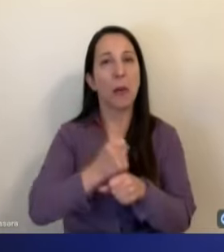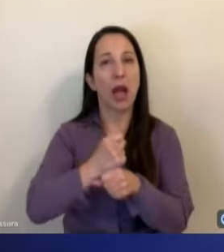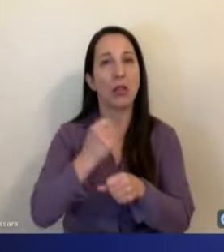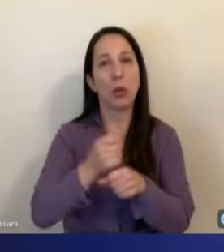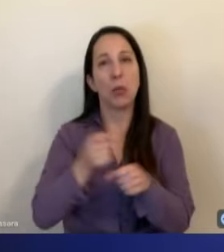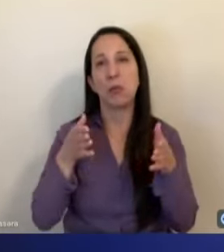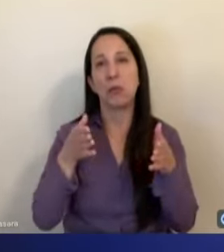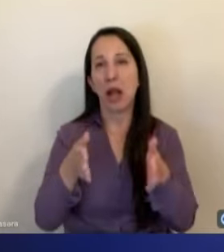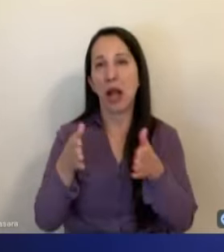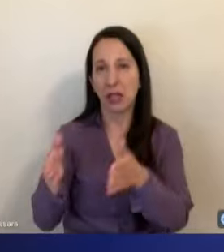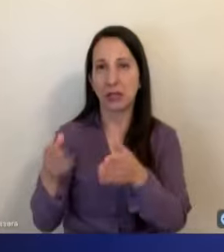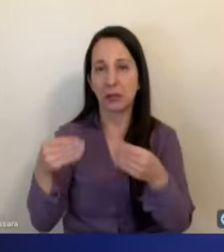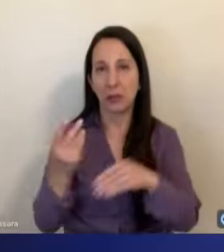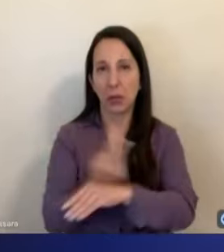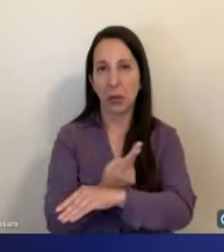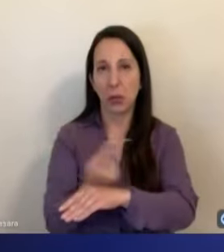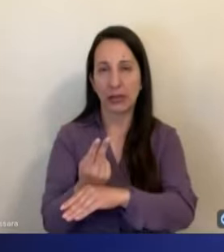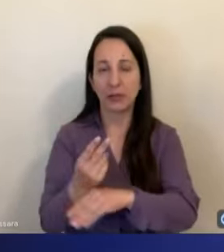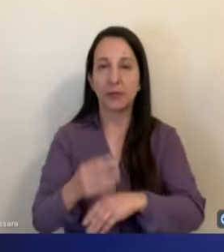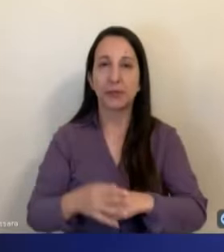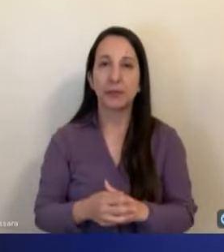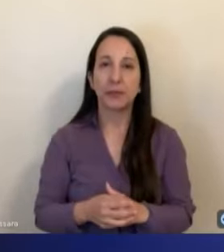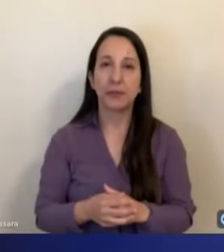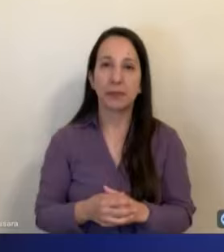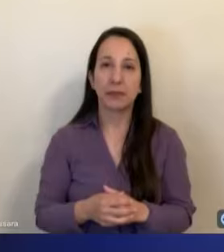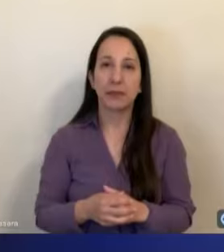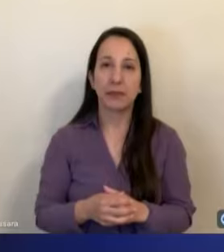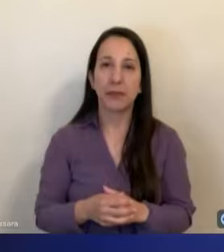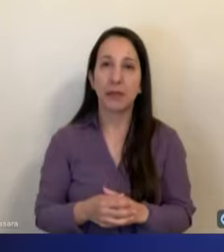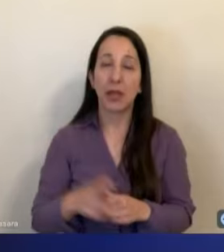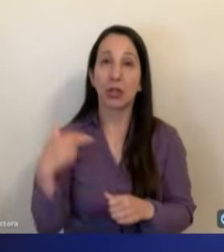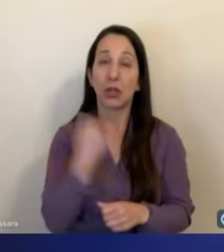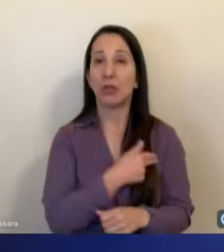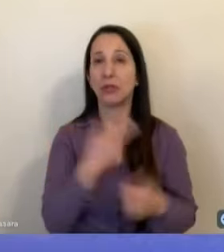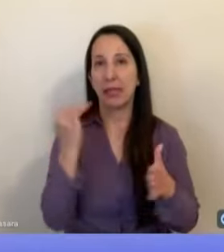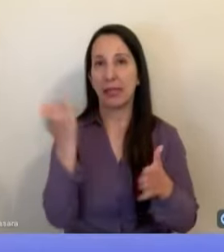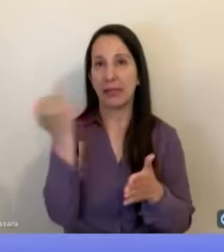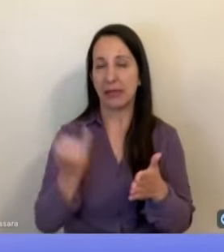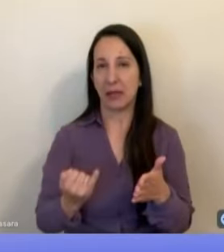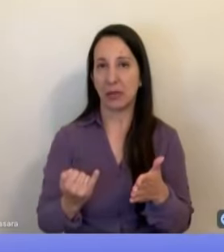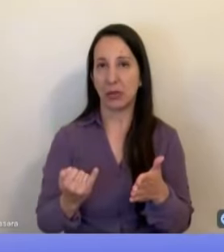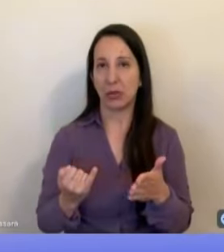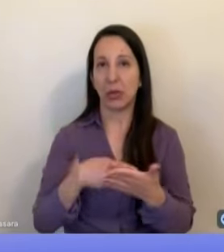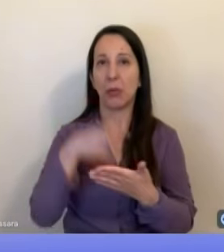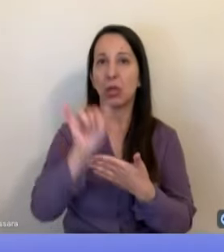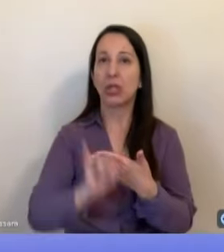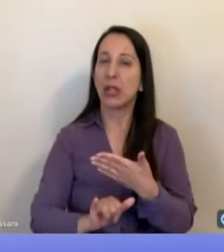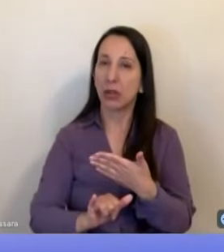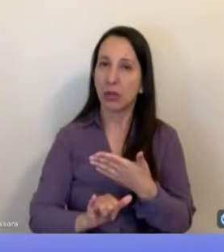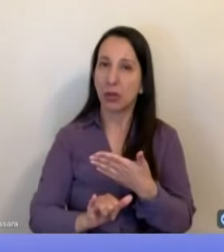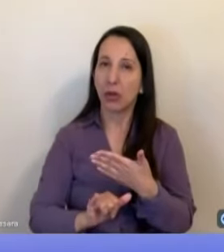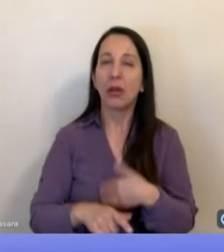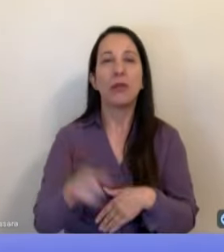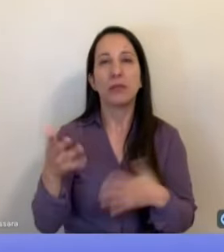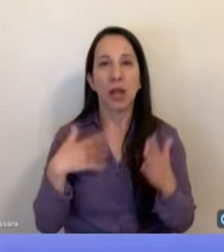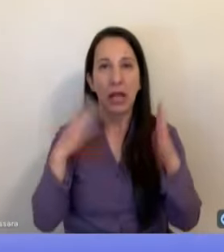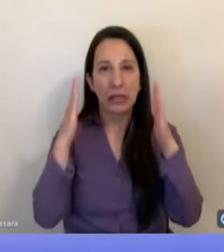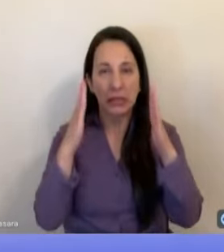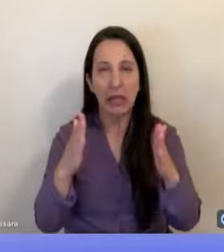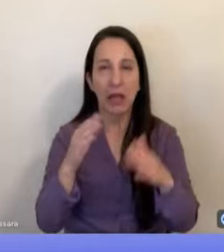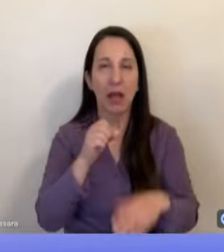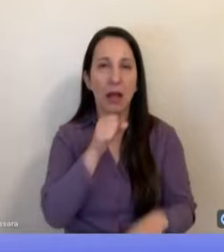de verduras. Bueno, mire, nosotros tenemos diseñado un proyecto que es atender precisamente a los adultos